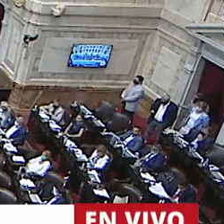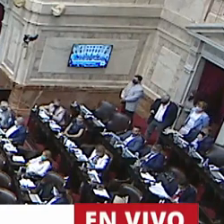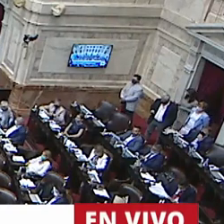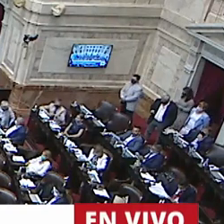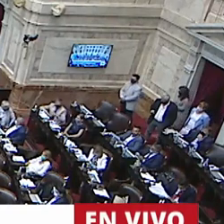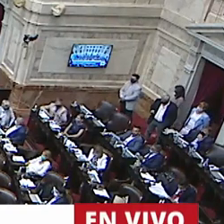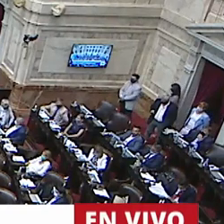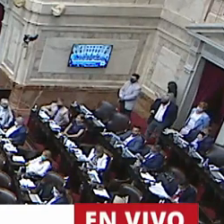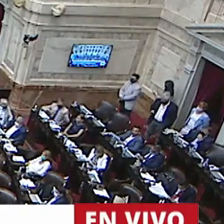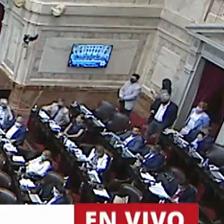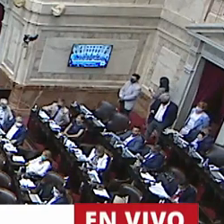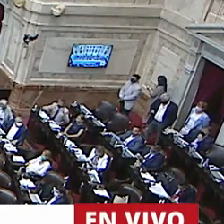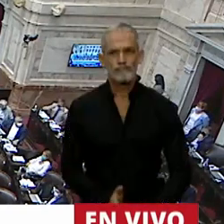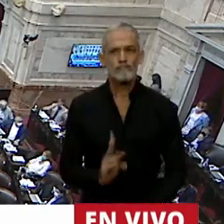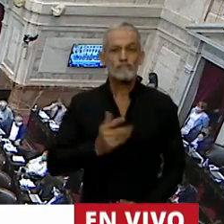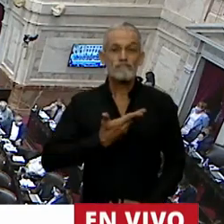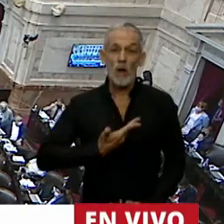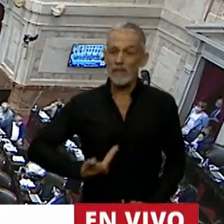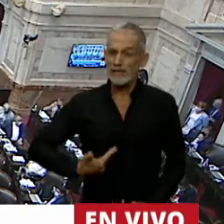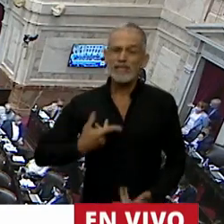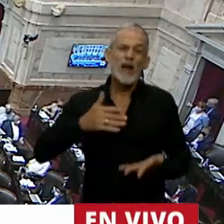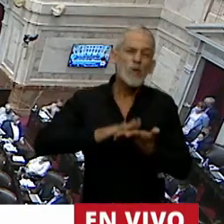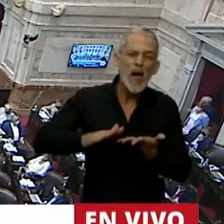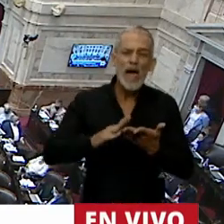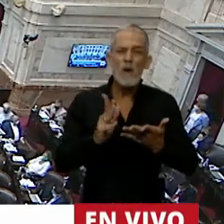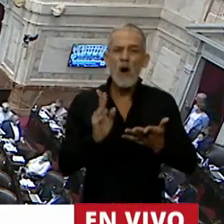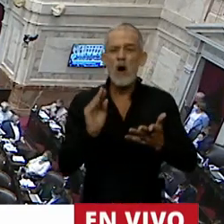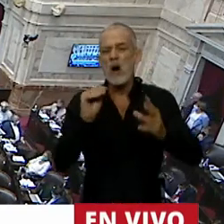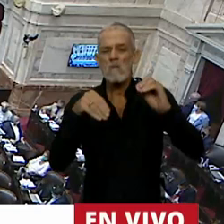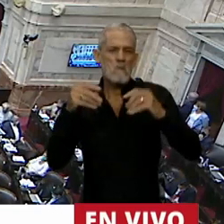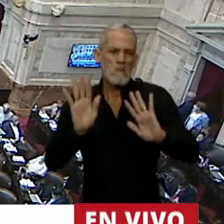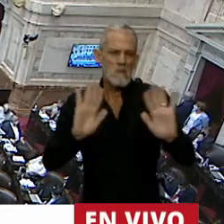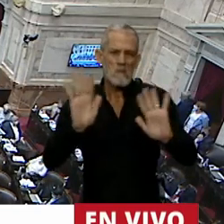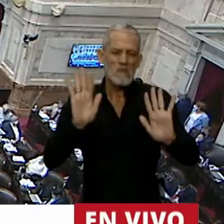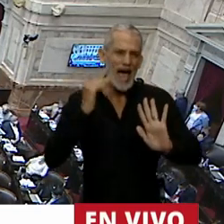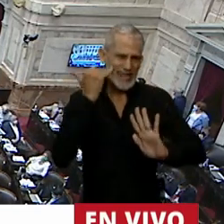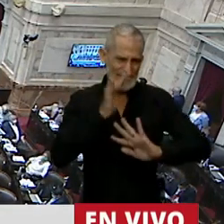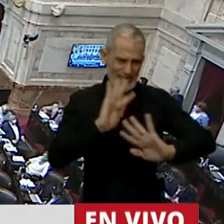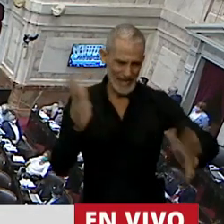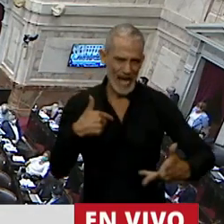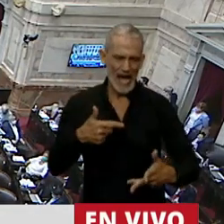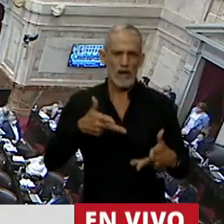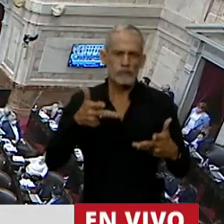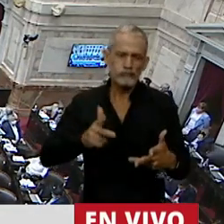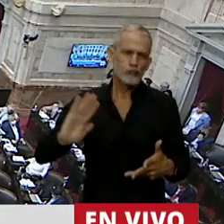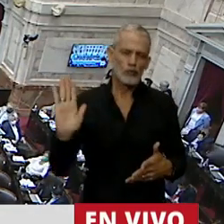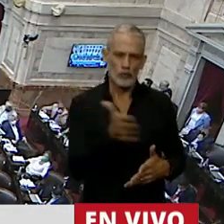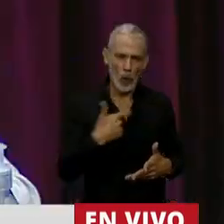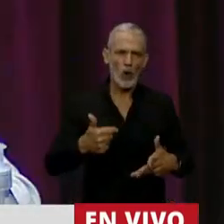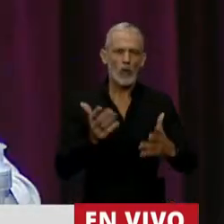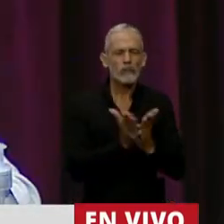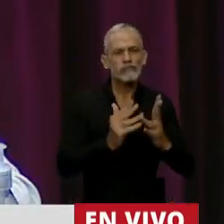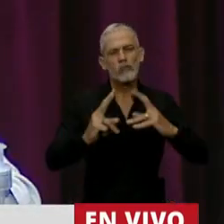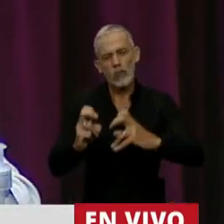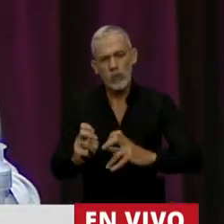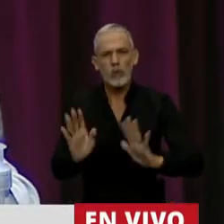seguramente no voy a aportar nada novedoso que no se haya dicho o estudiado sobre este tema que